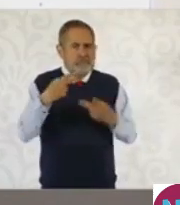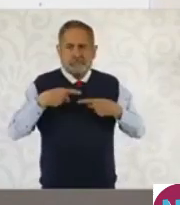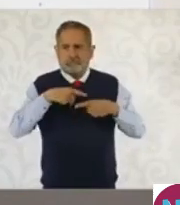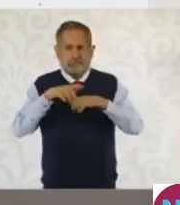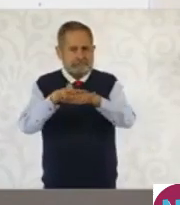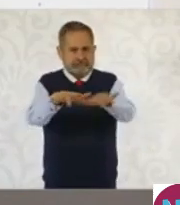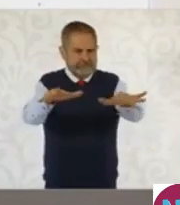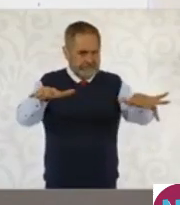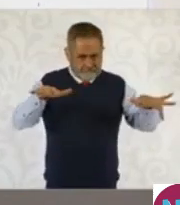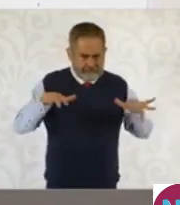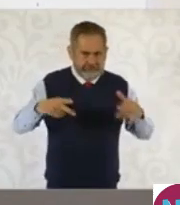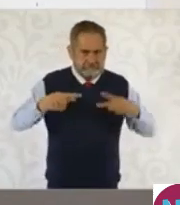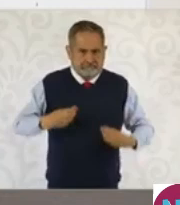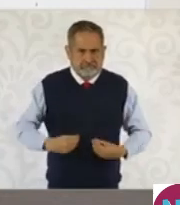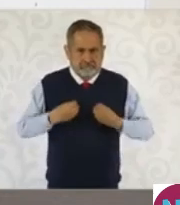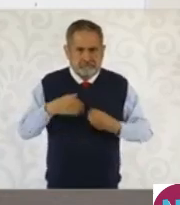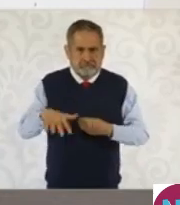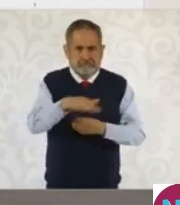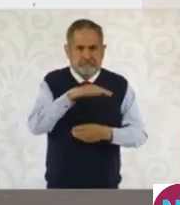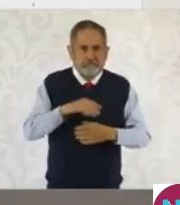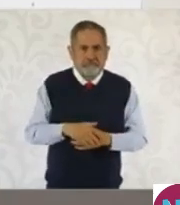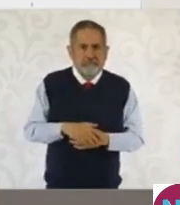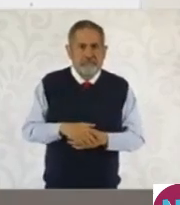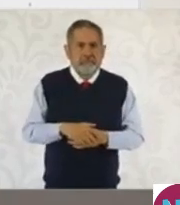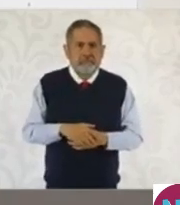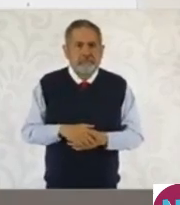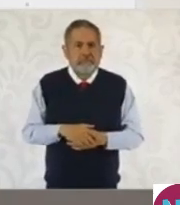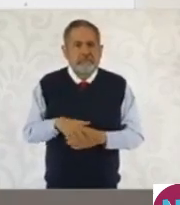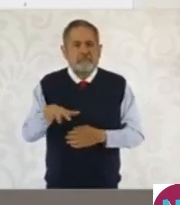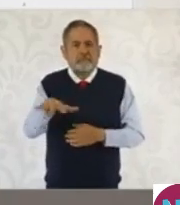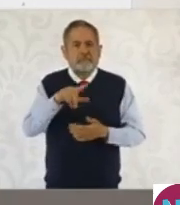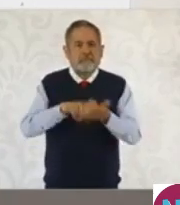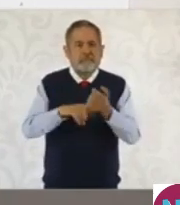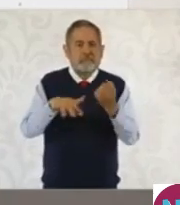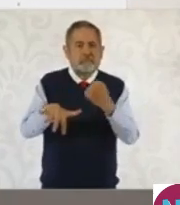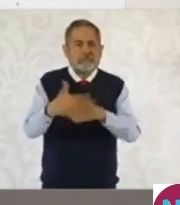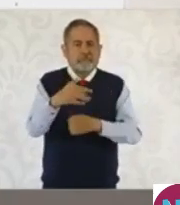277,524 personas. Es decir, el